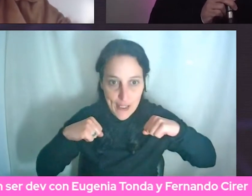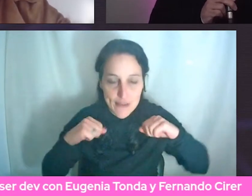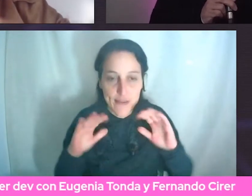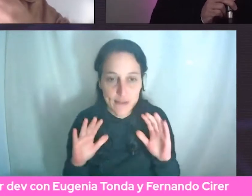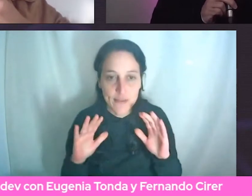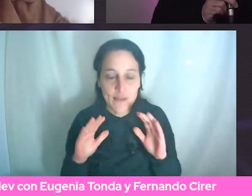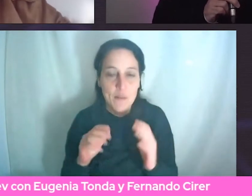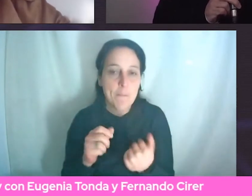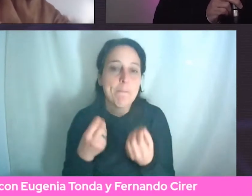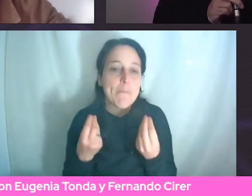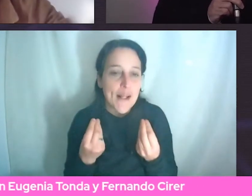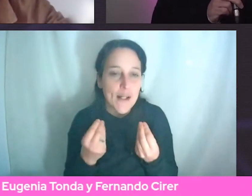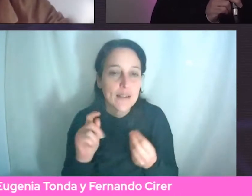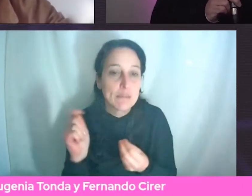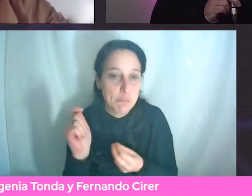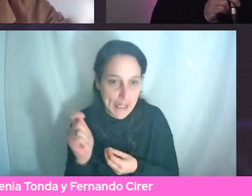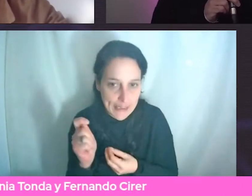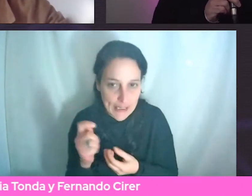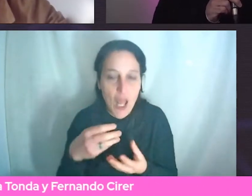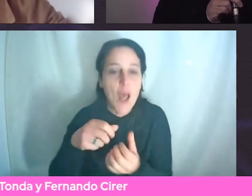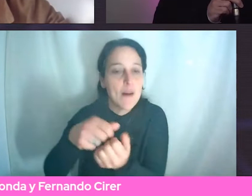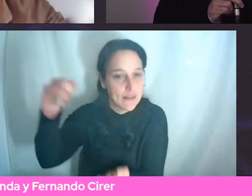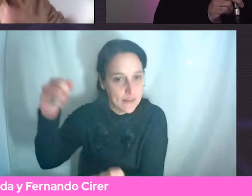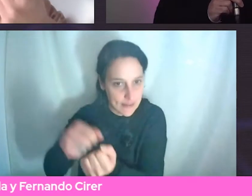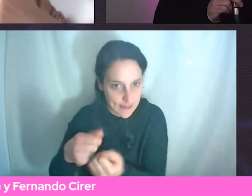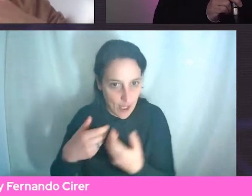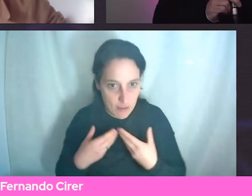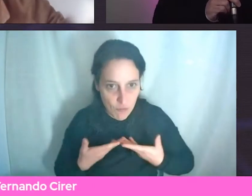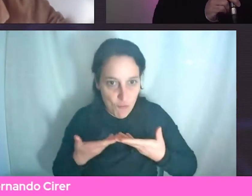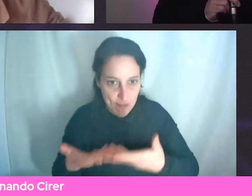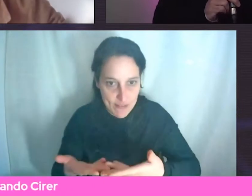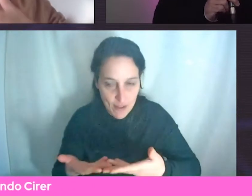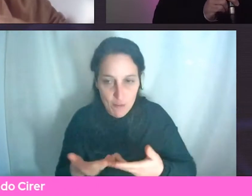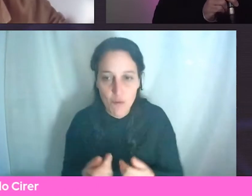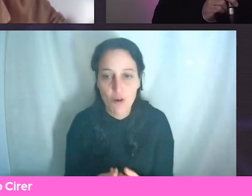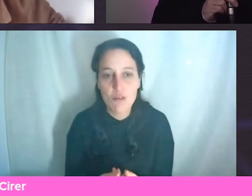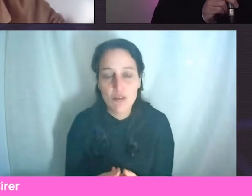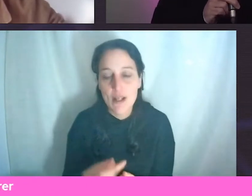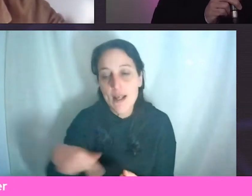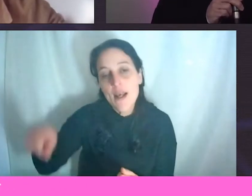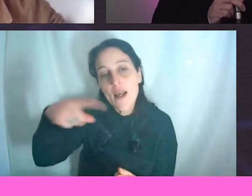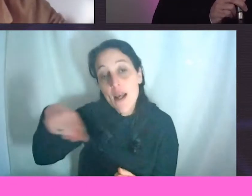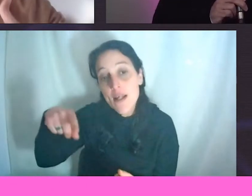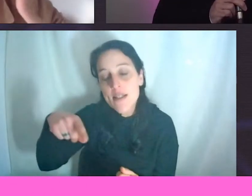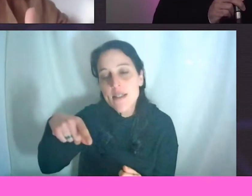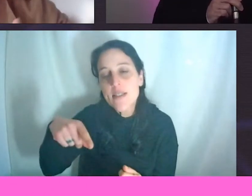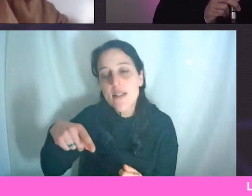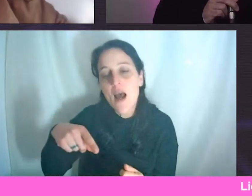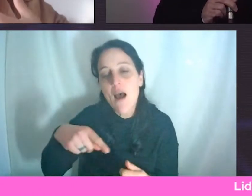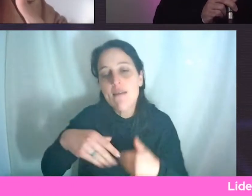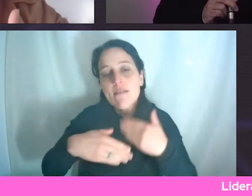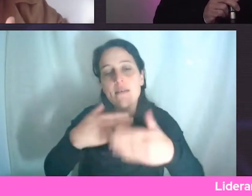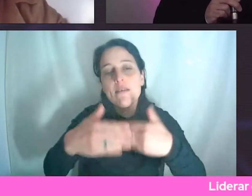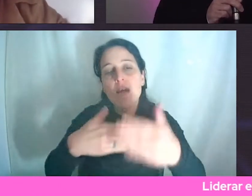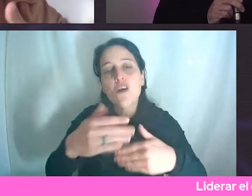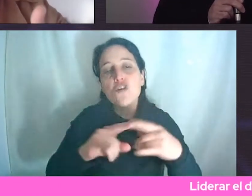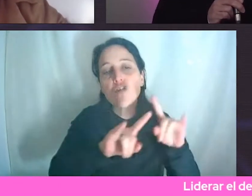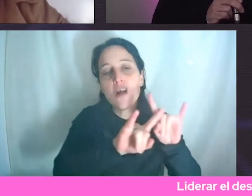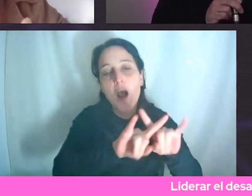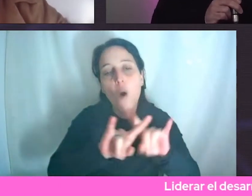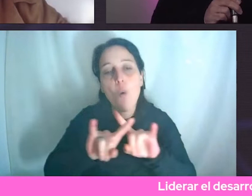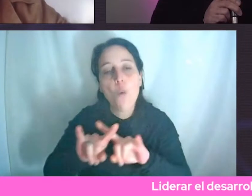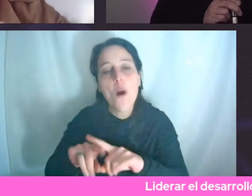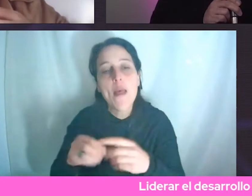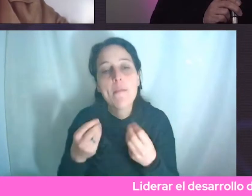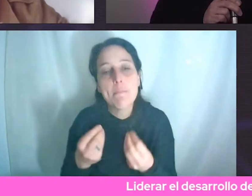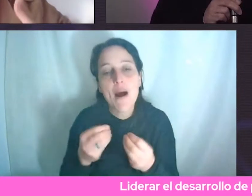perdón. Es una oportunidad en la que promovemos que nuestras alumnas desarrollen una web para una organización no gubernamental